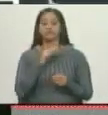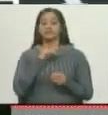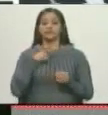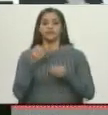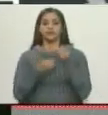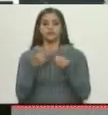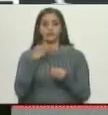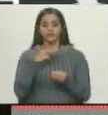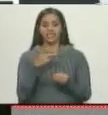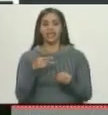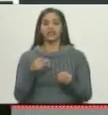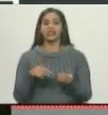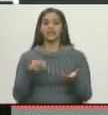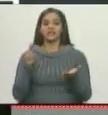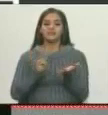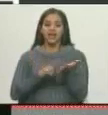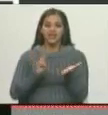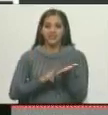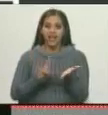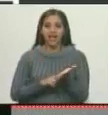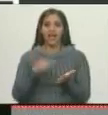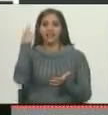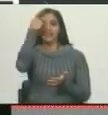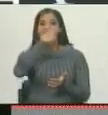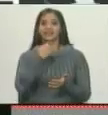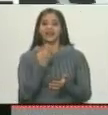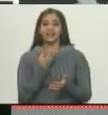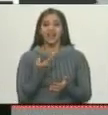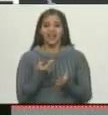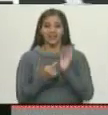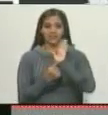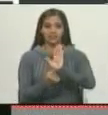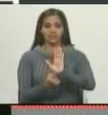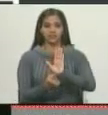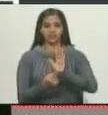en base a la verdad, a dar la cara.